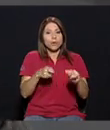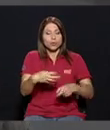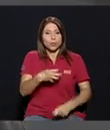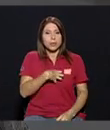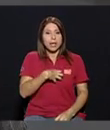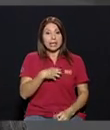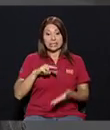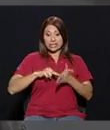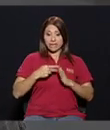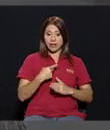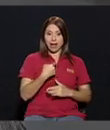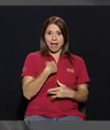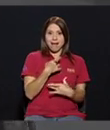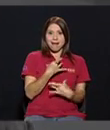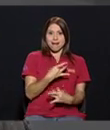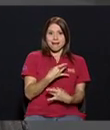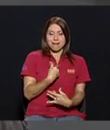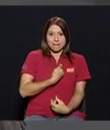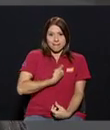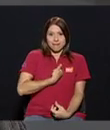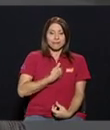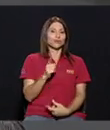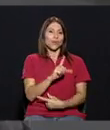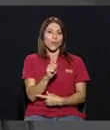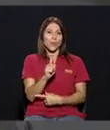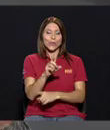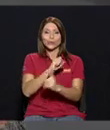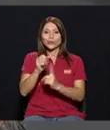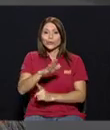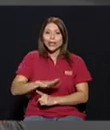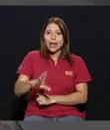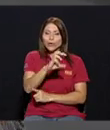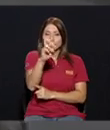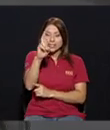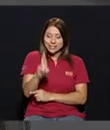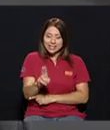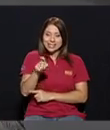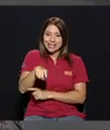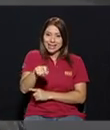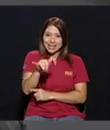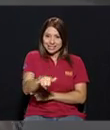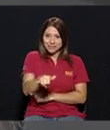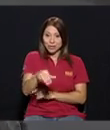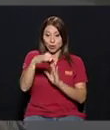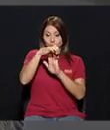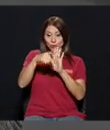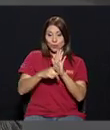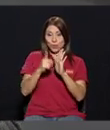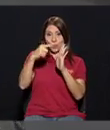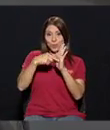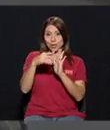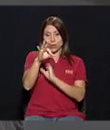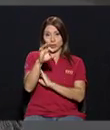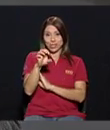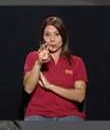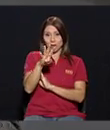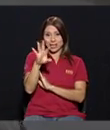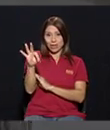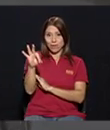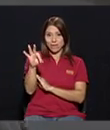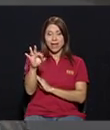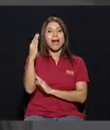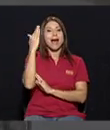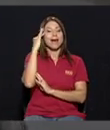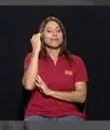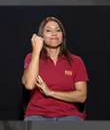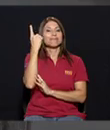no por un interés particular, sino porque la sociedad costarricense así lo requiere, y la constituyente de 1949 tuvo la claridad que